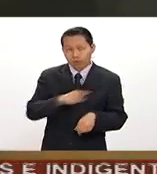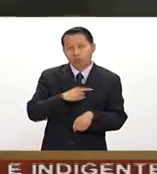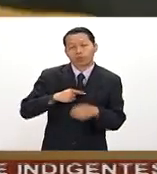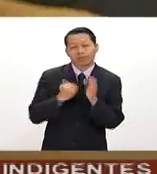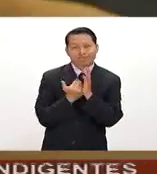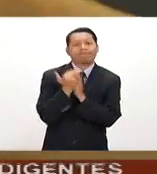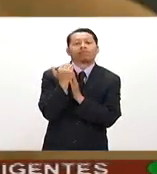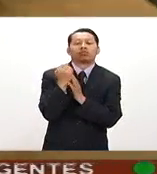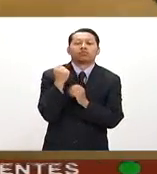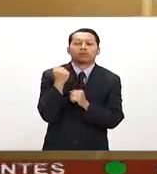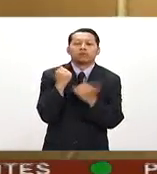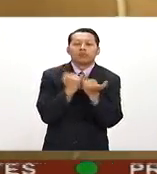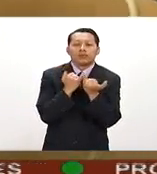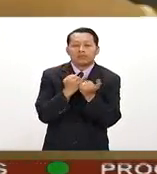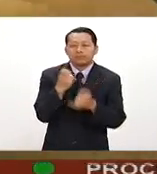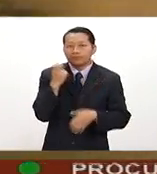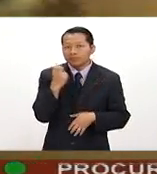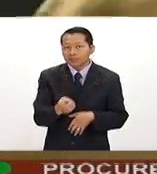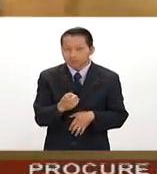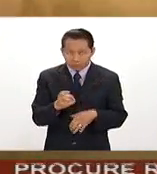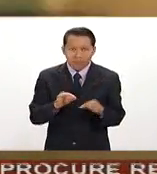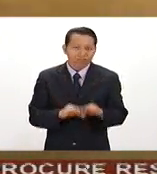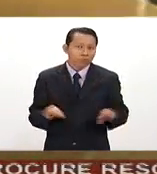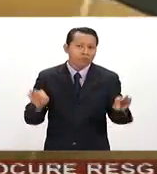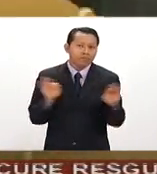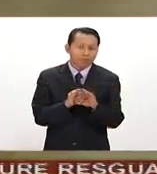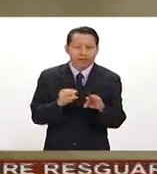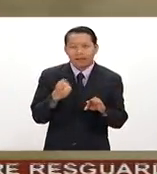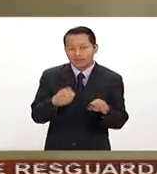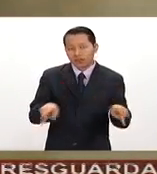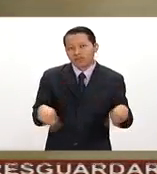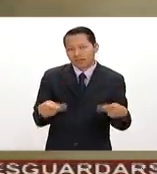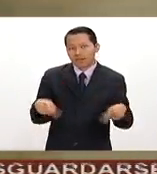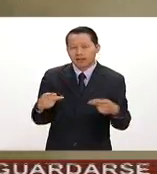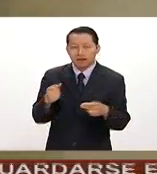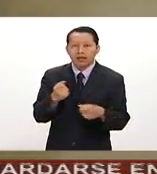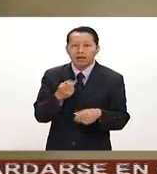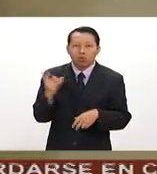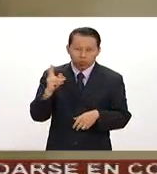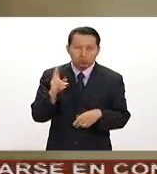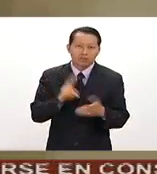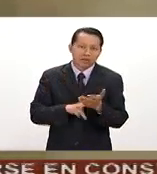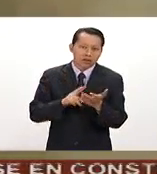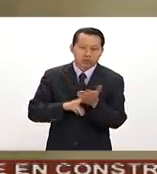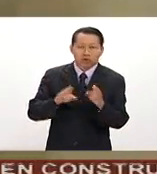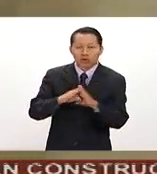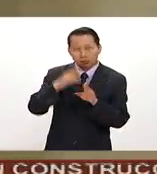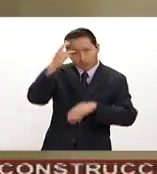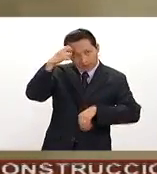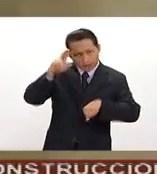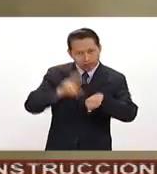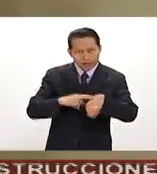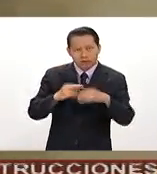fue otro indicador de venta de algunos valores gubernamentales por parte de extranjeros.